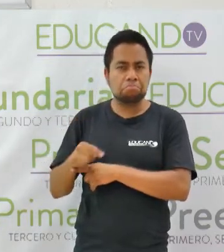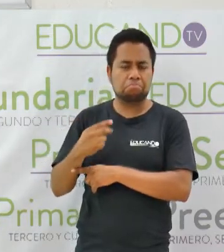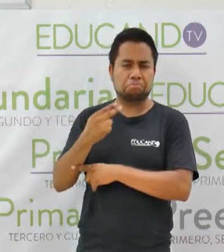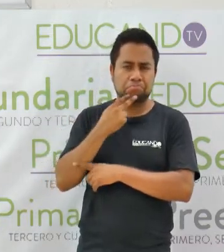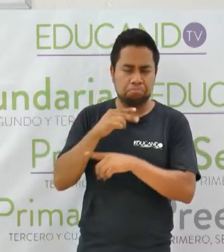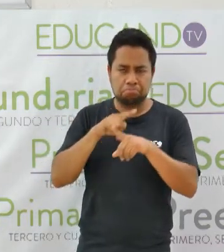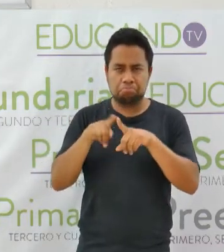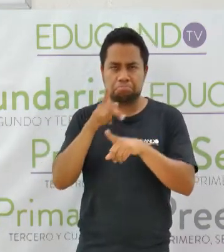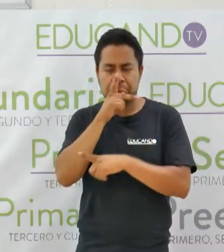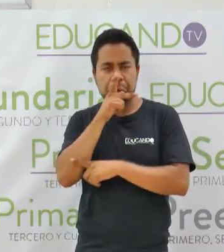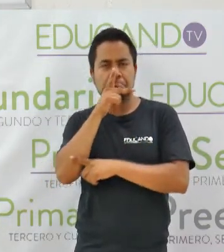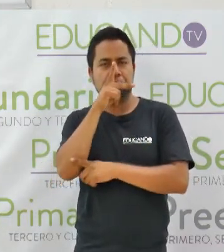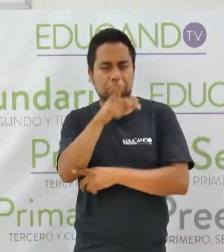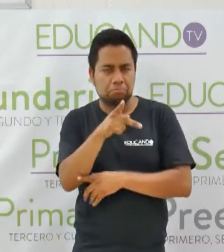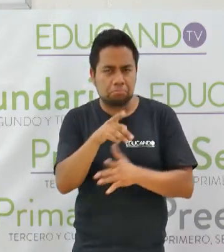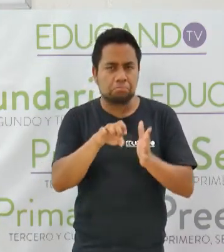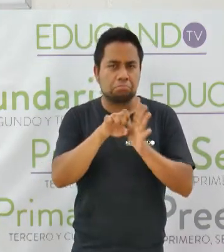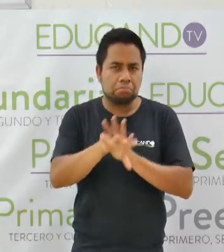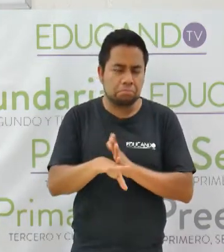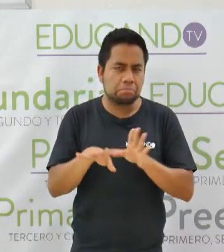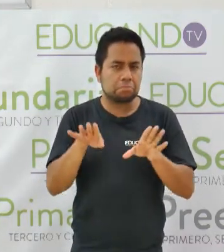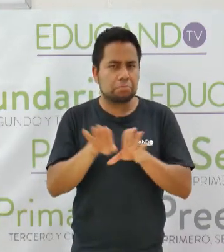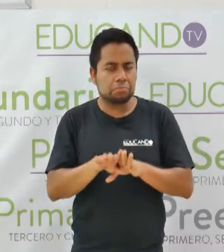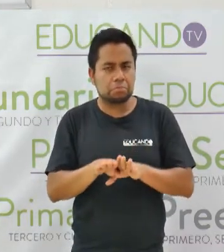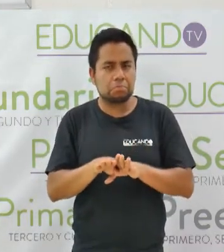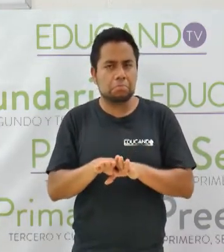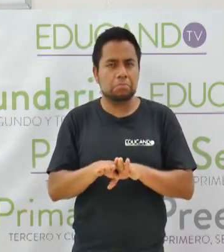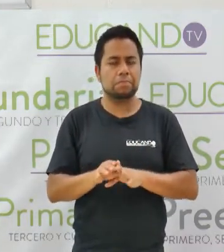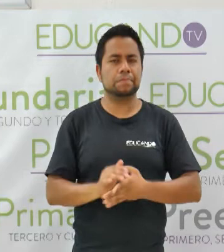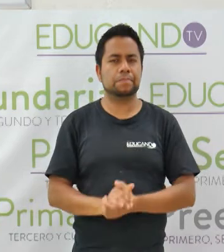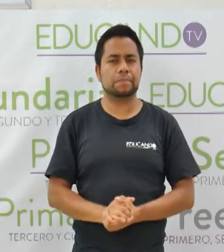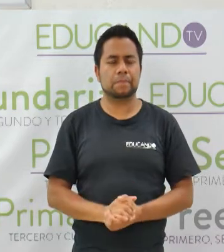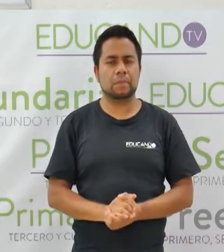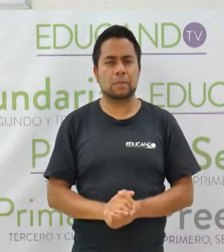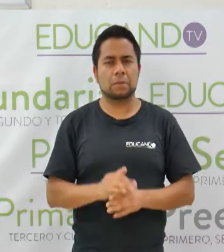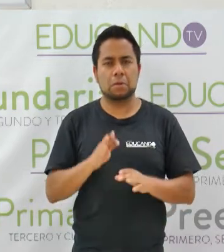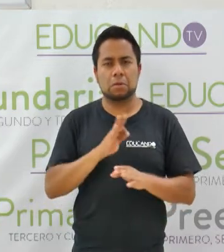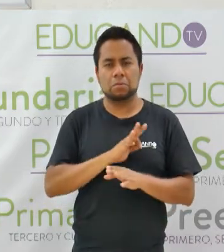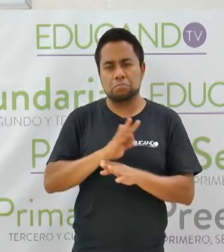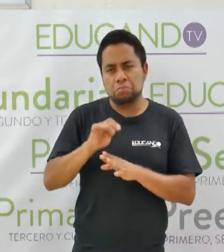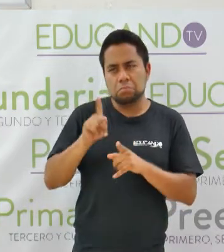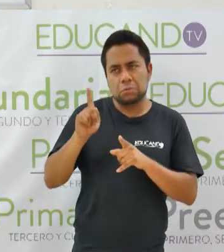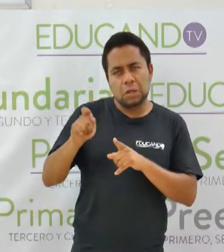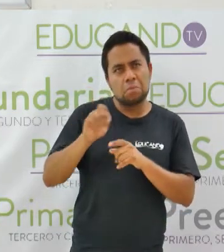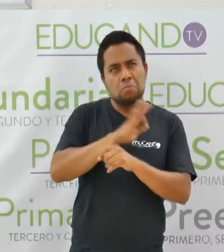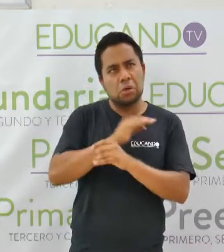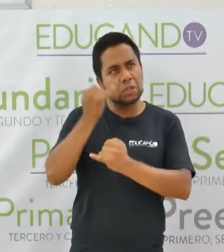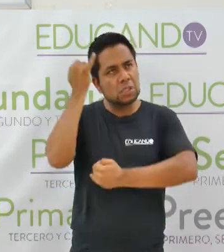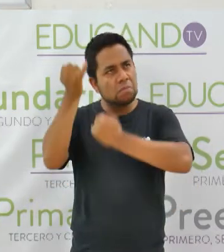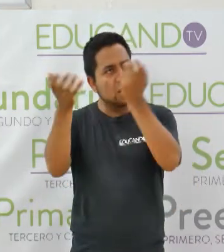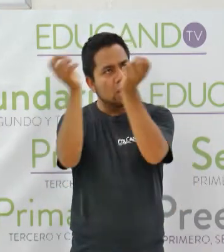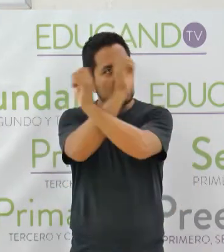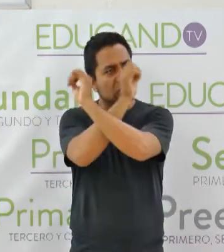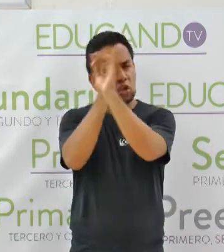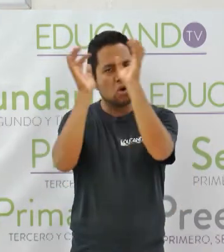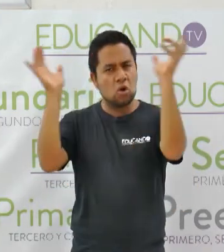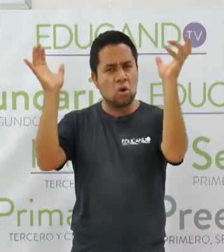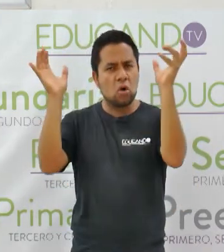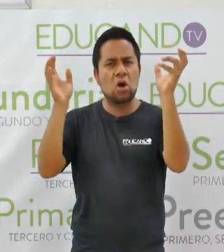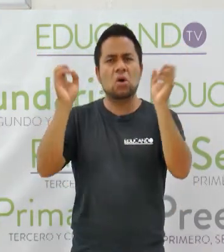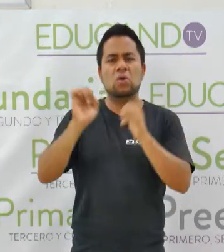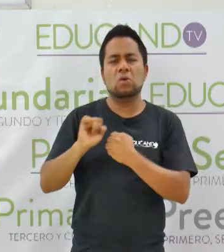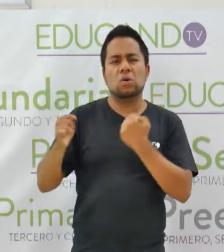vamos a utilizar algunas palabras que van a dejarte abierta a lo que es la imaginación, y también